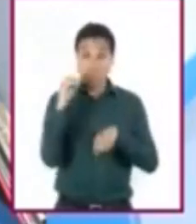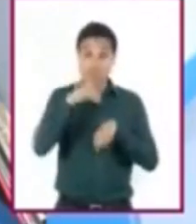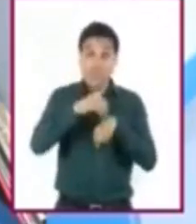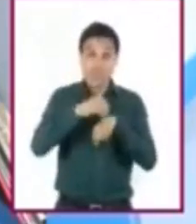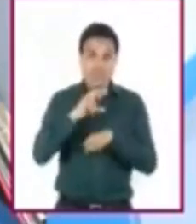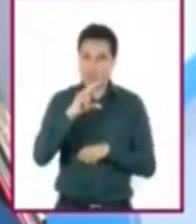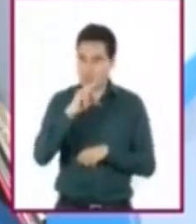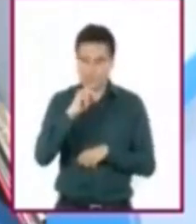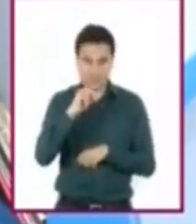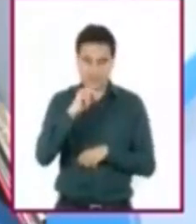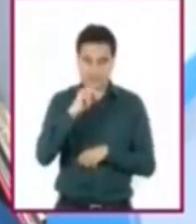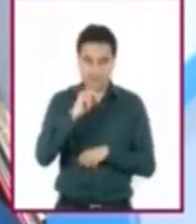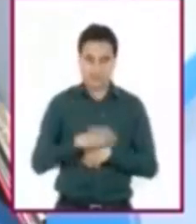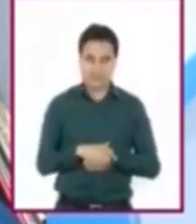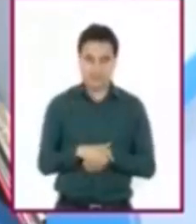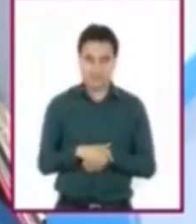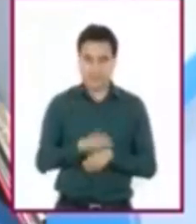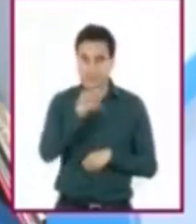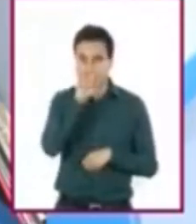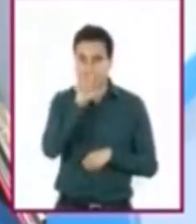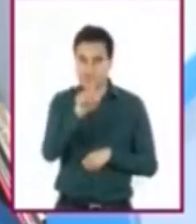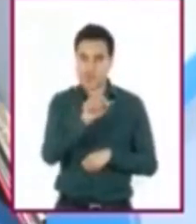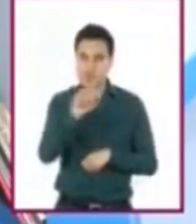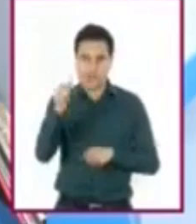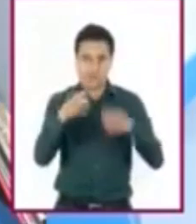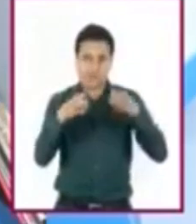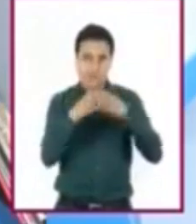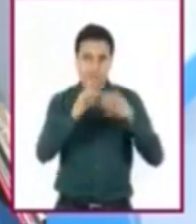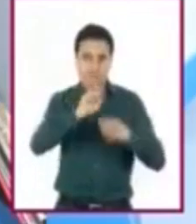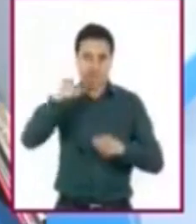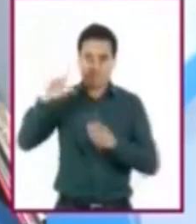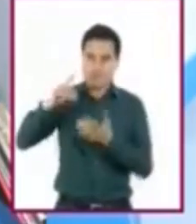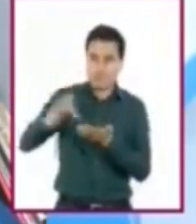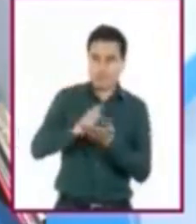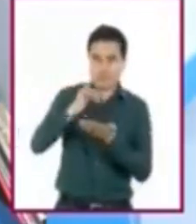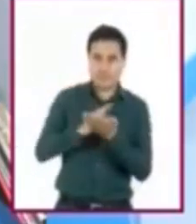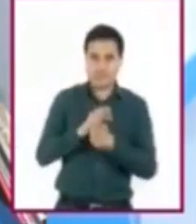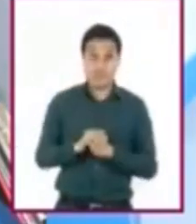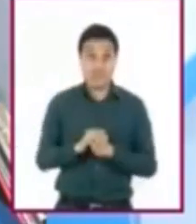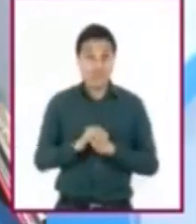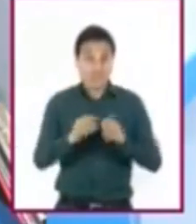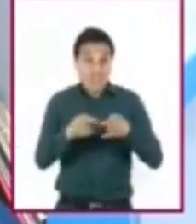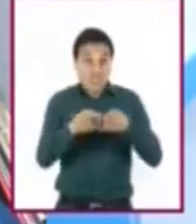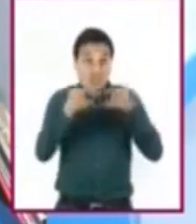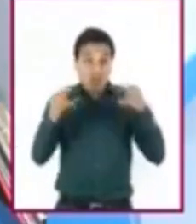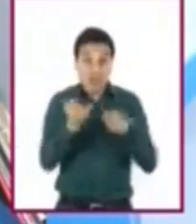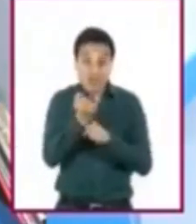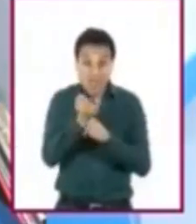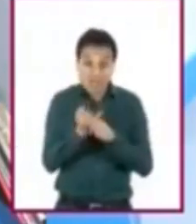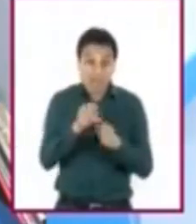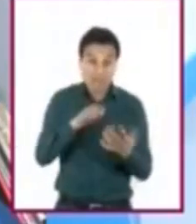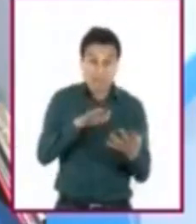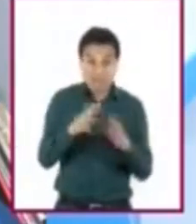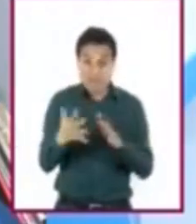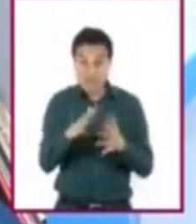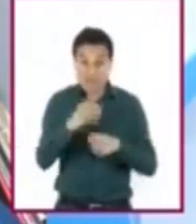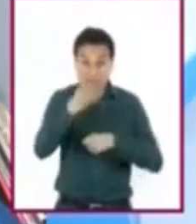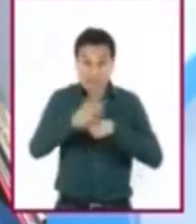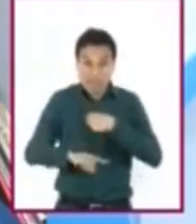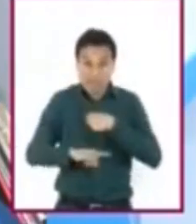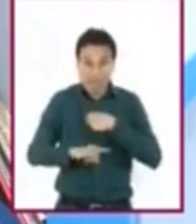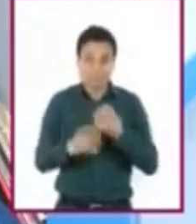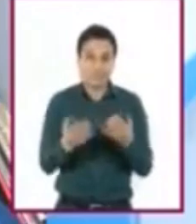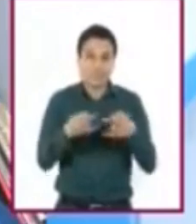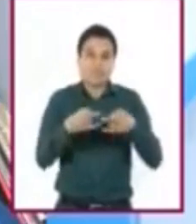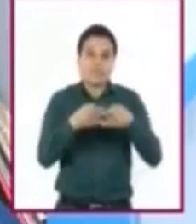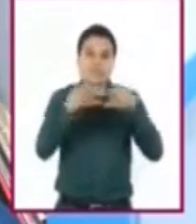disciplinas. En caso de que el historiador no haga de esta manera su trabajo, entonces tendremos una historia incompleta, sesgada y con